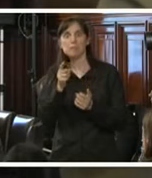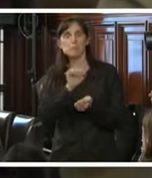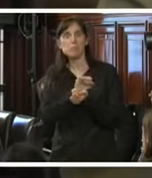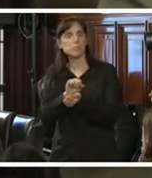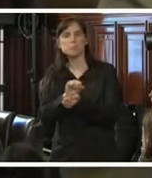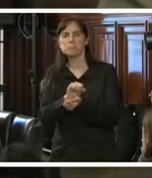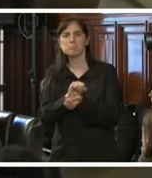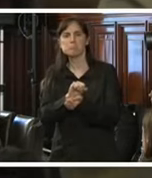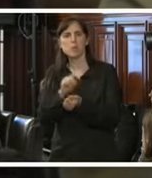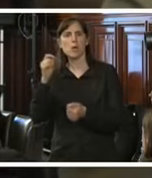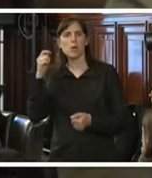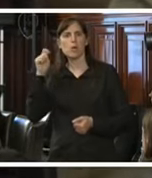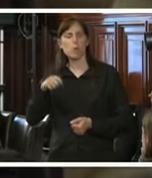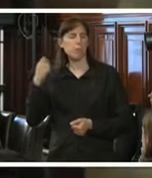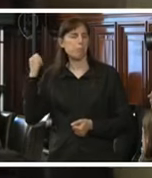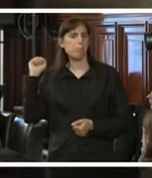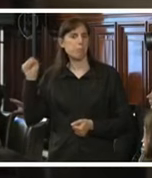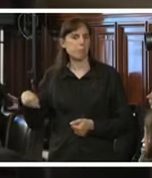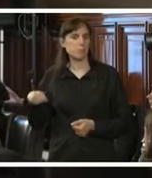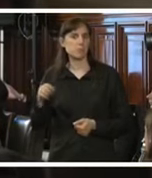fueron apercibidos como una sanción